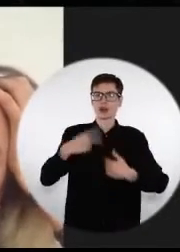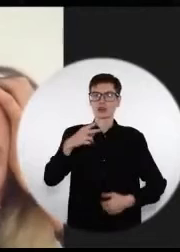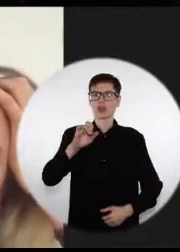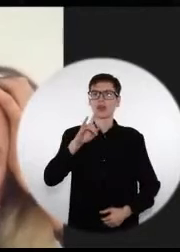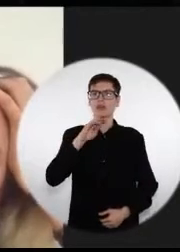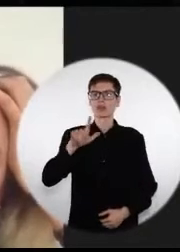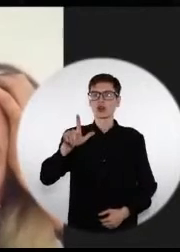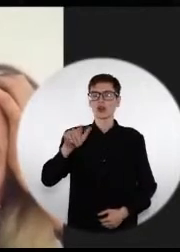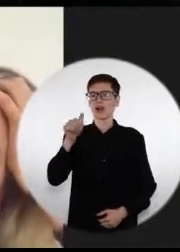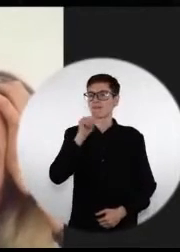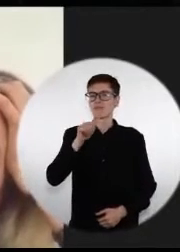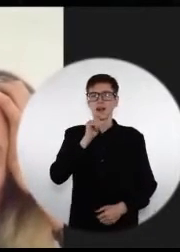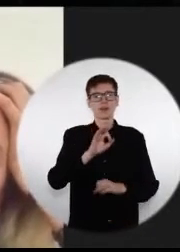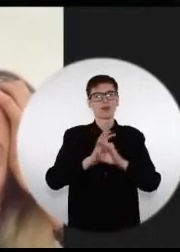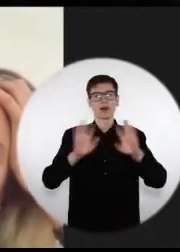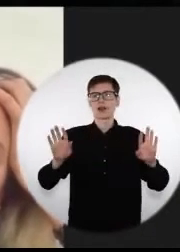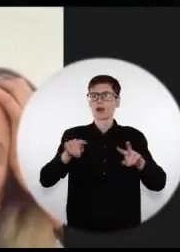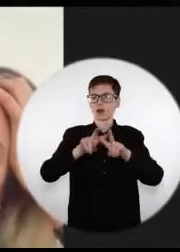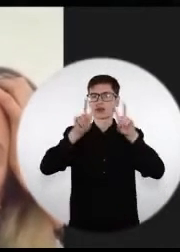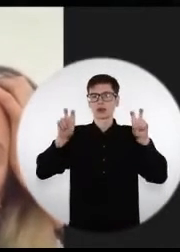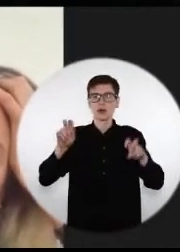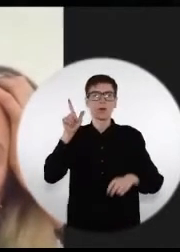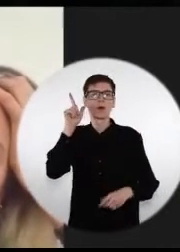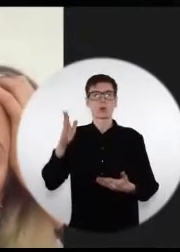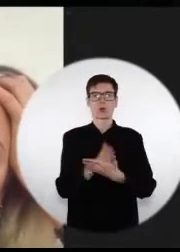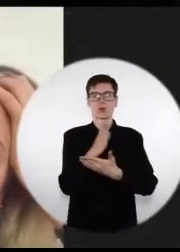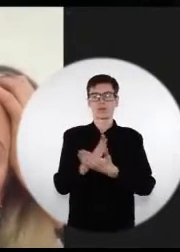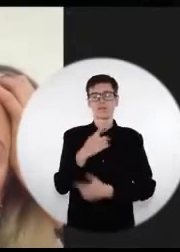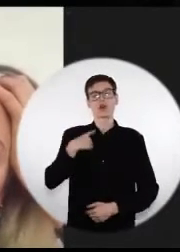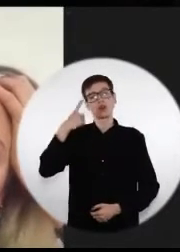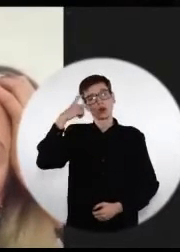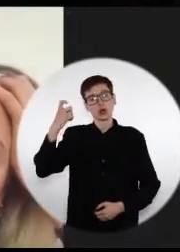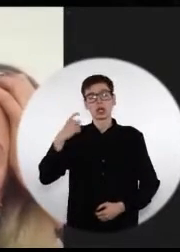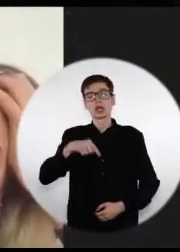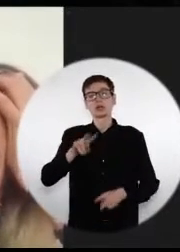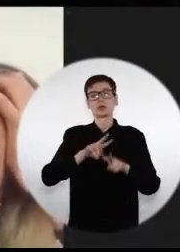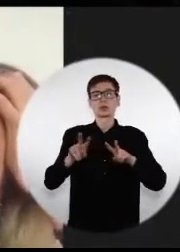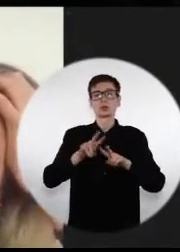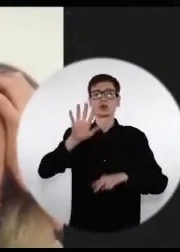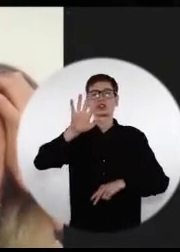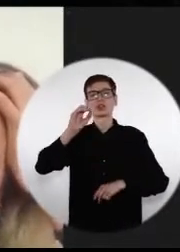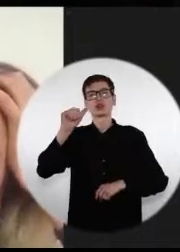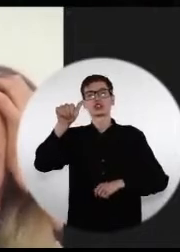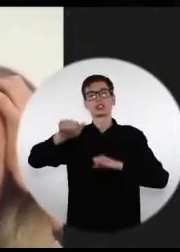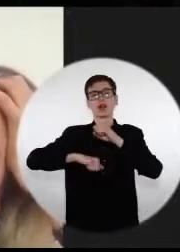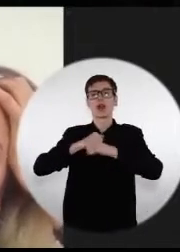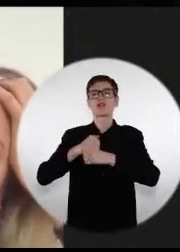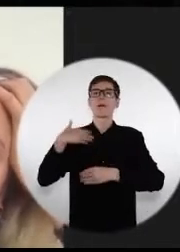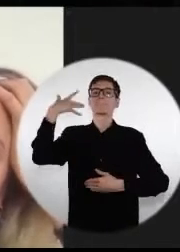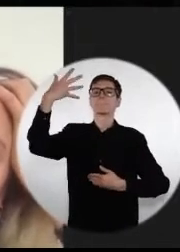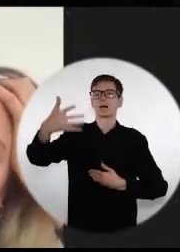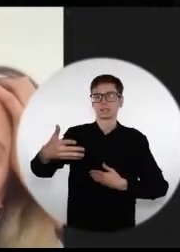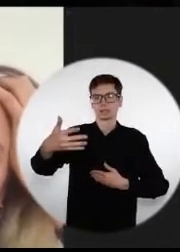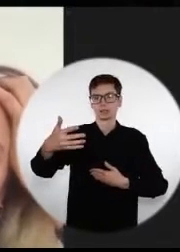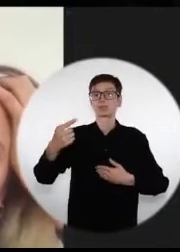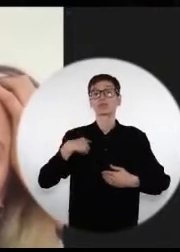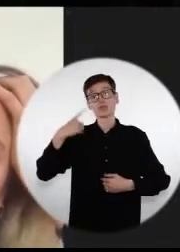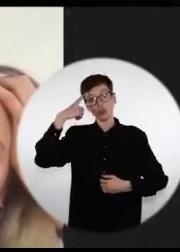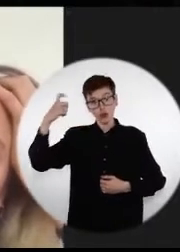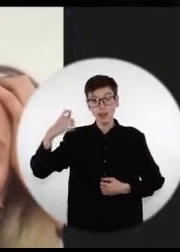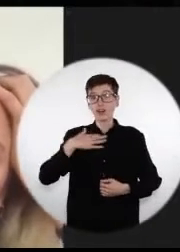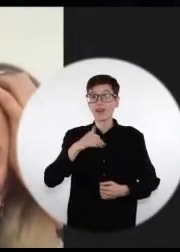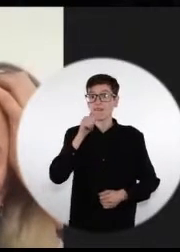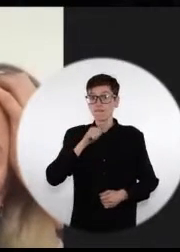está incluido el ebook ahora lo que dice james del del tema de los contratos de las editoriales todavía no está claro el tema del